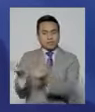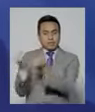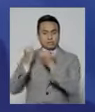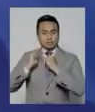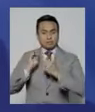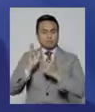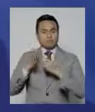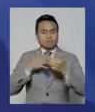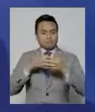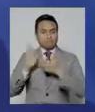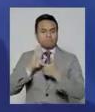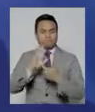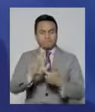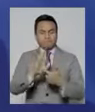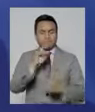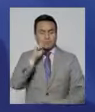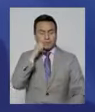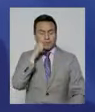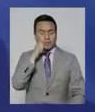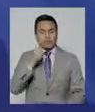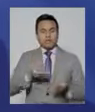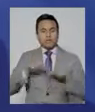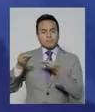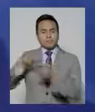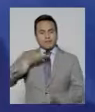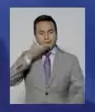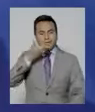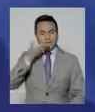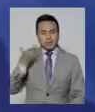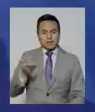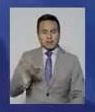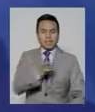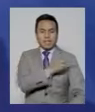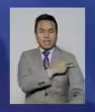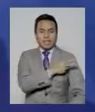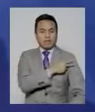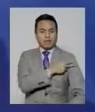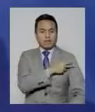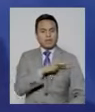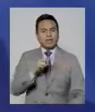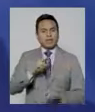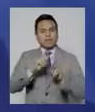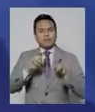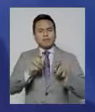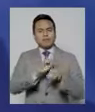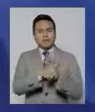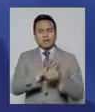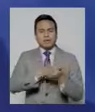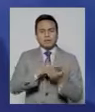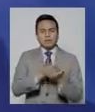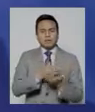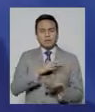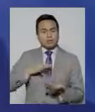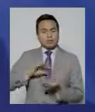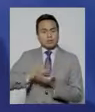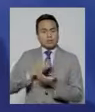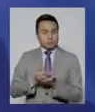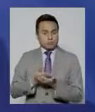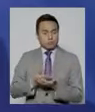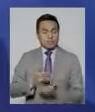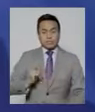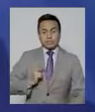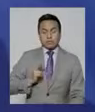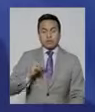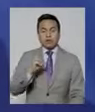datos y en ese sentido le voy a pasar la palabra al jefe de epidemiología del Ministerio de Salud, el